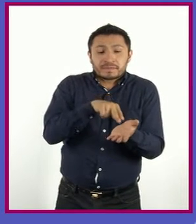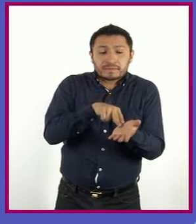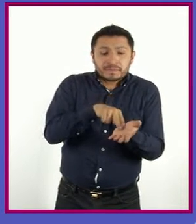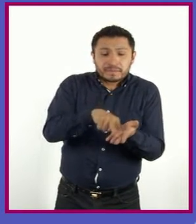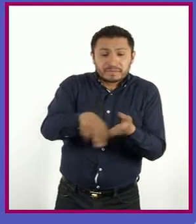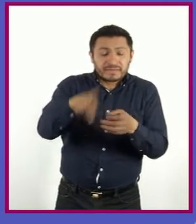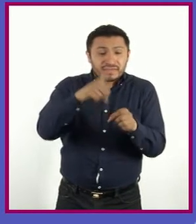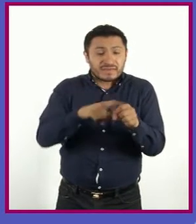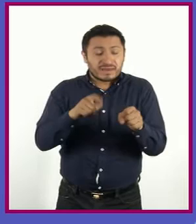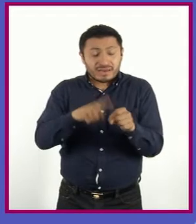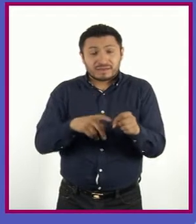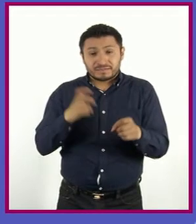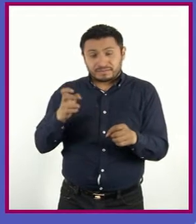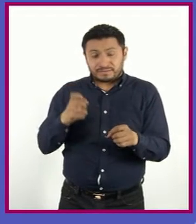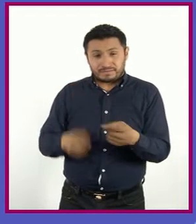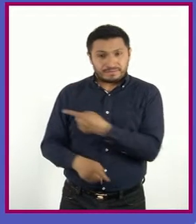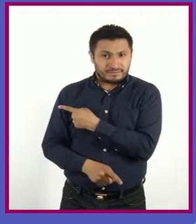frase?